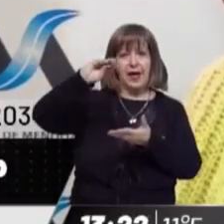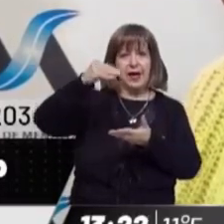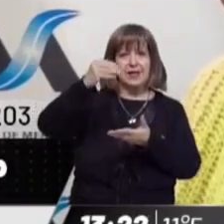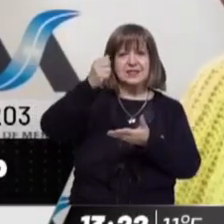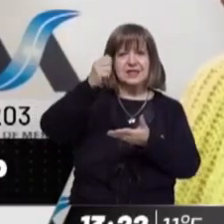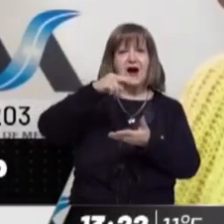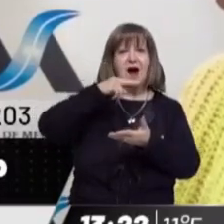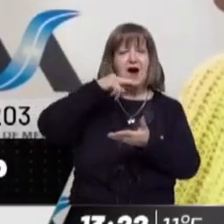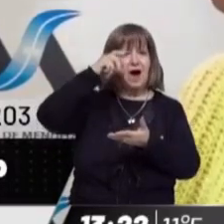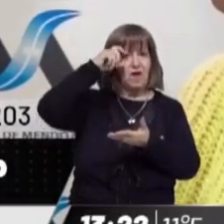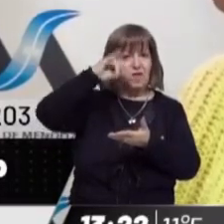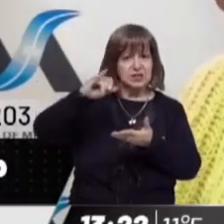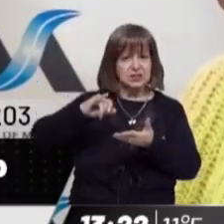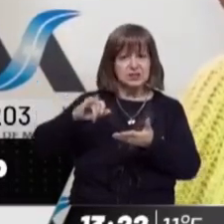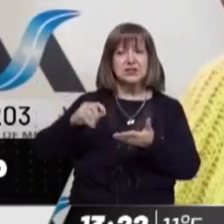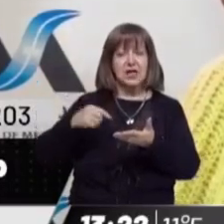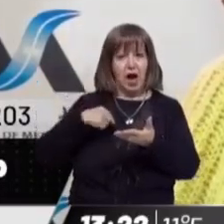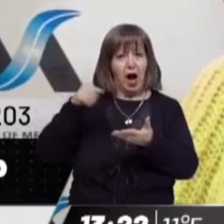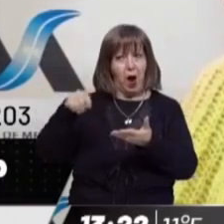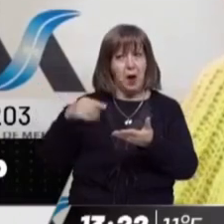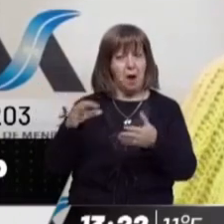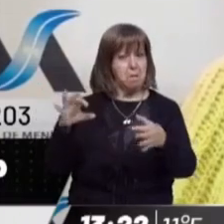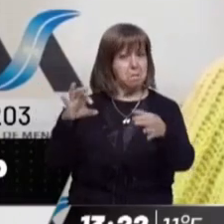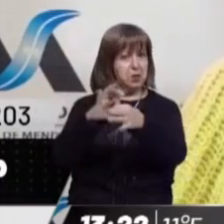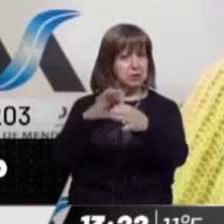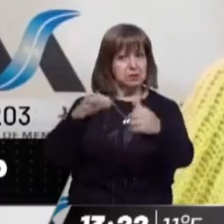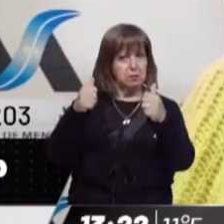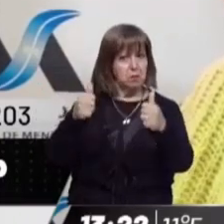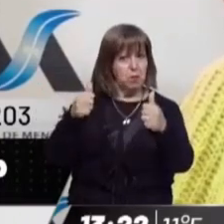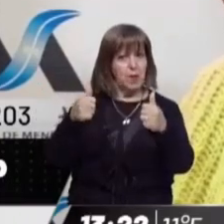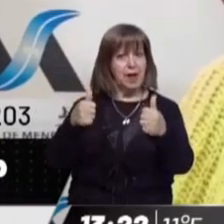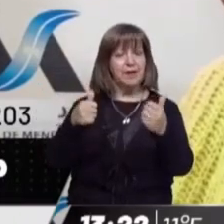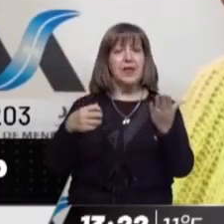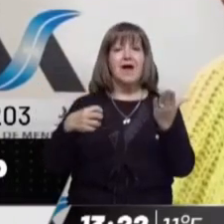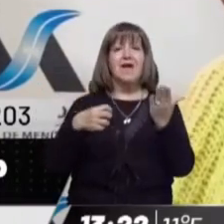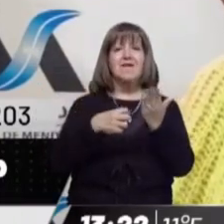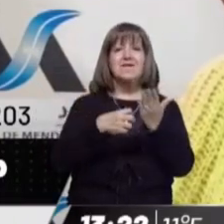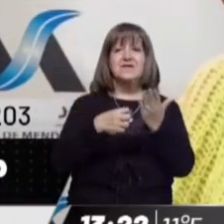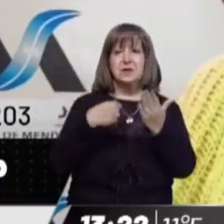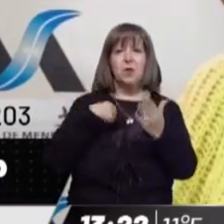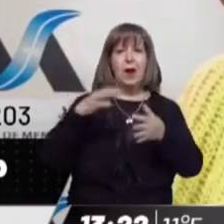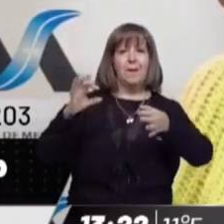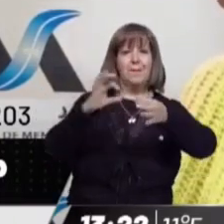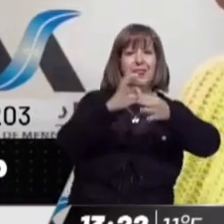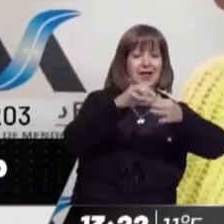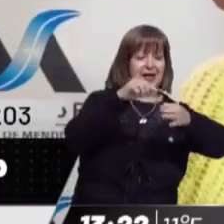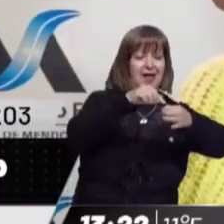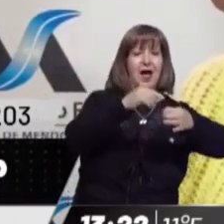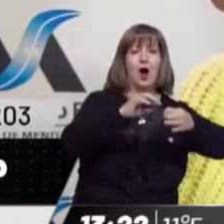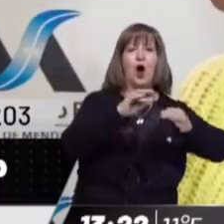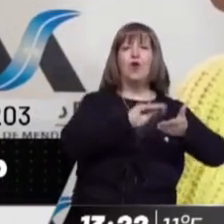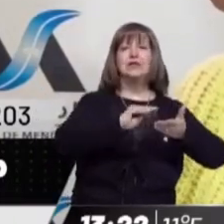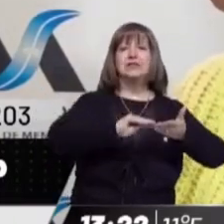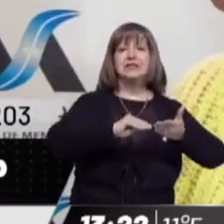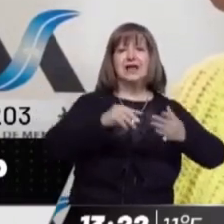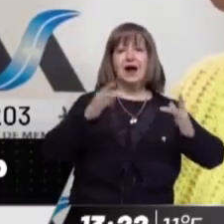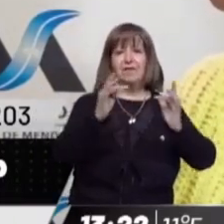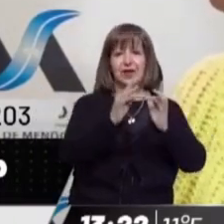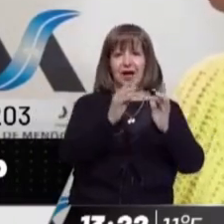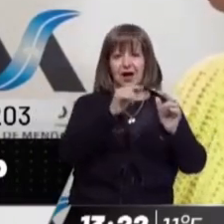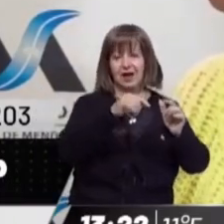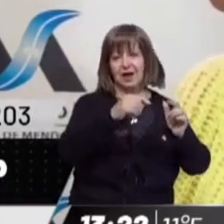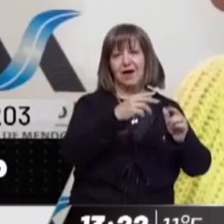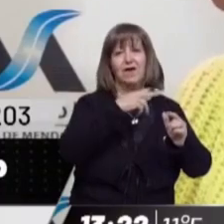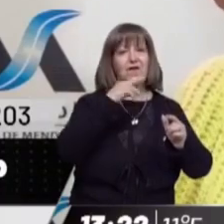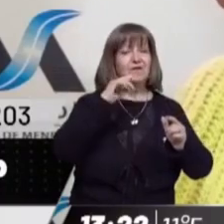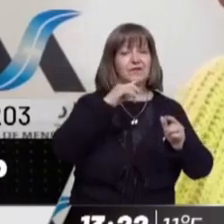Realmente funciona muy bien, está vinculado a la oficina fiscal virtual nuestra, que va a ser ampliada para